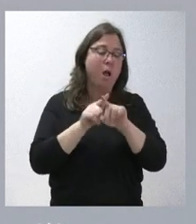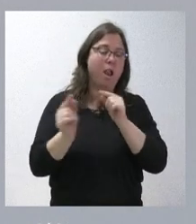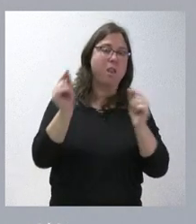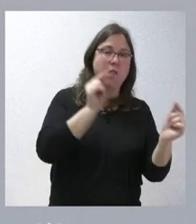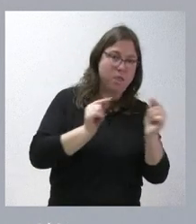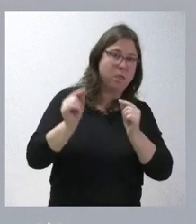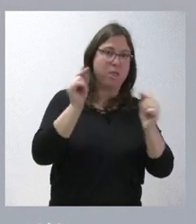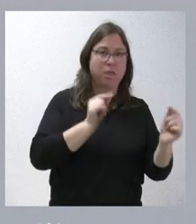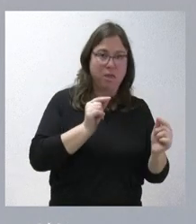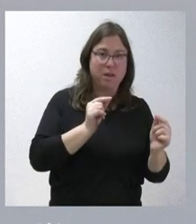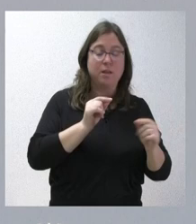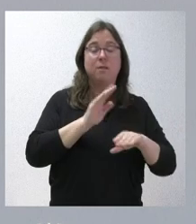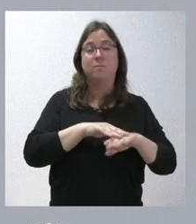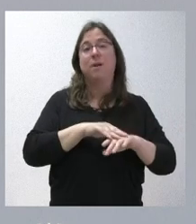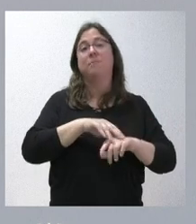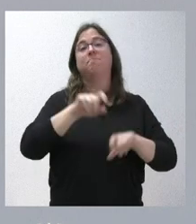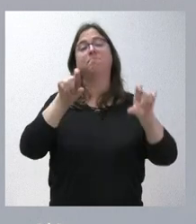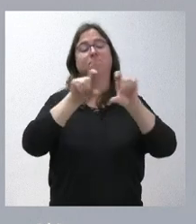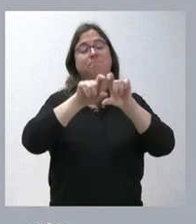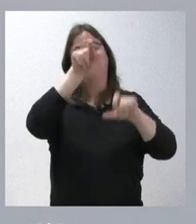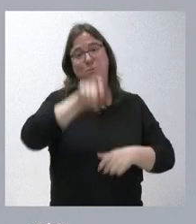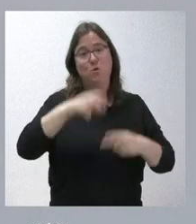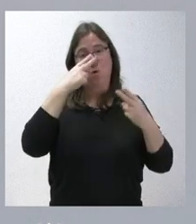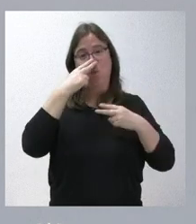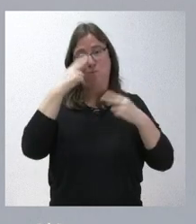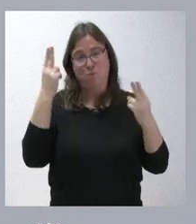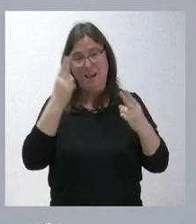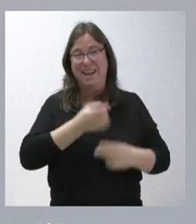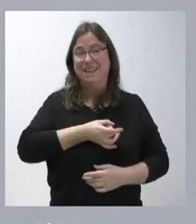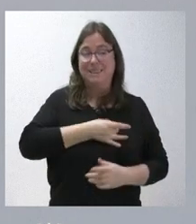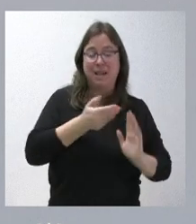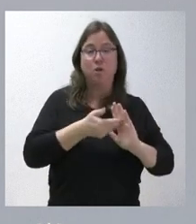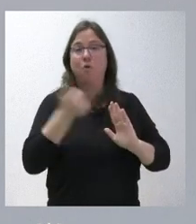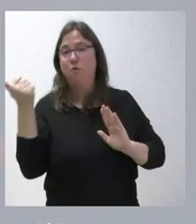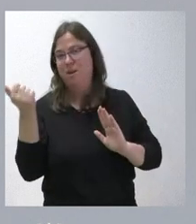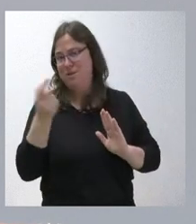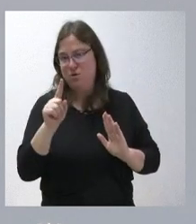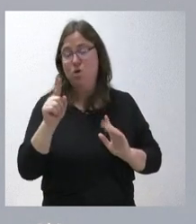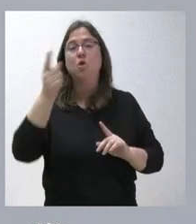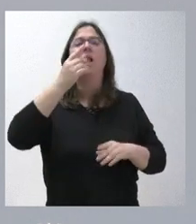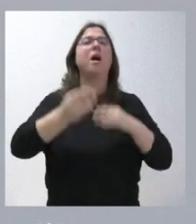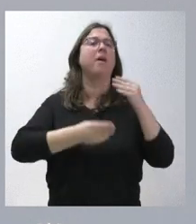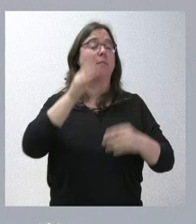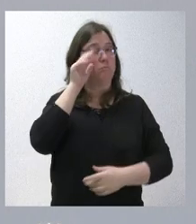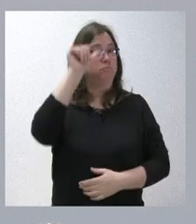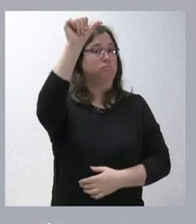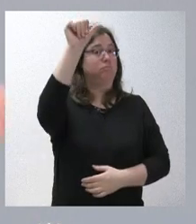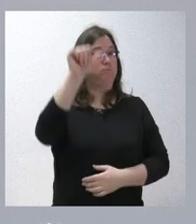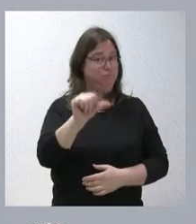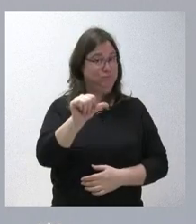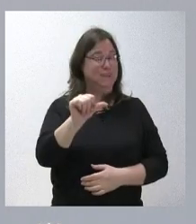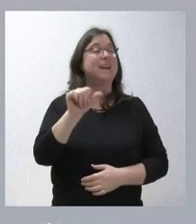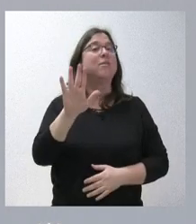laborales de los empleados públicos a los sindicatos que han sido elegidos recientemente por tanto nosotros lo que hacemos Es escuchar pero no queremos